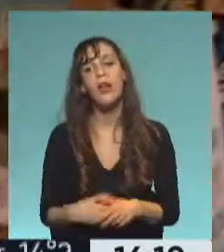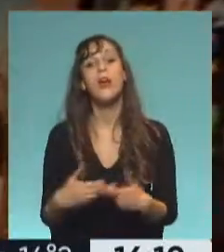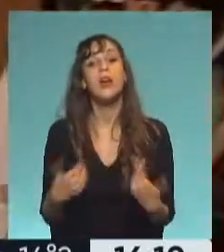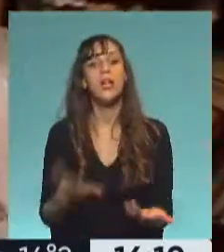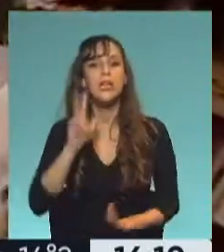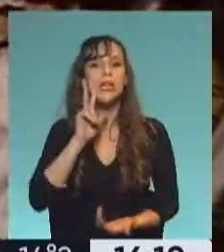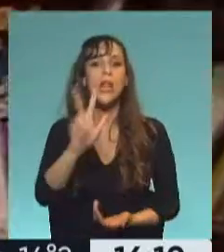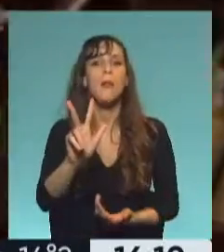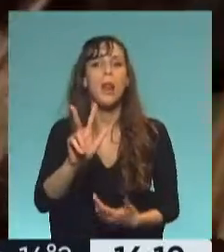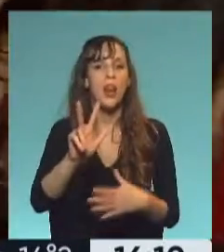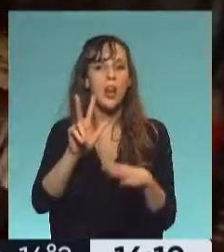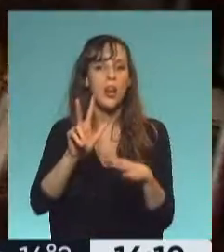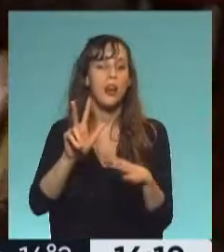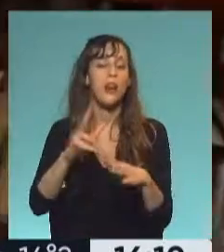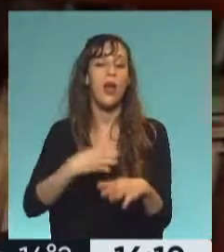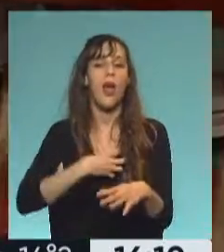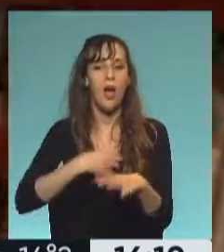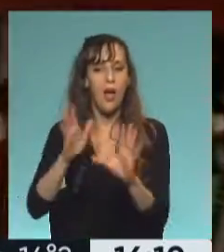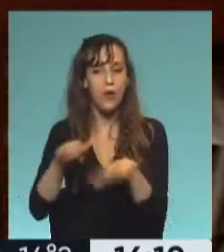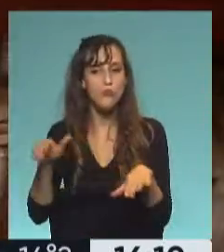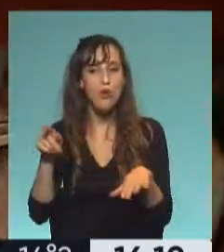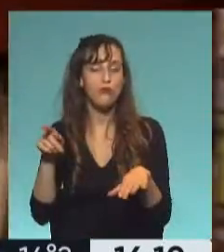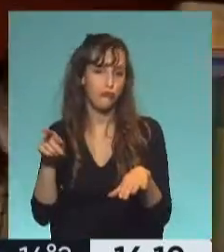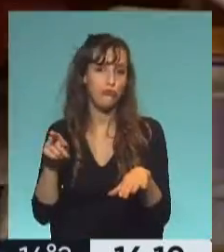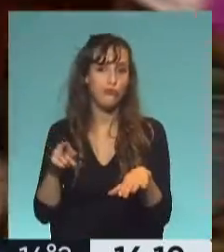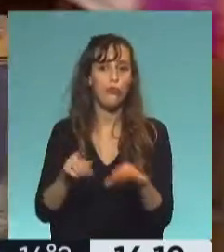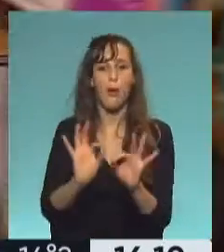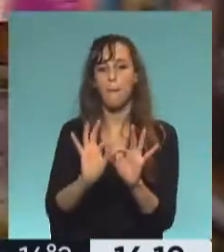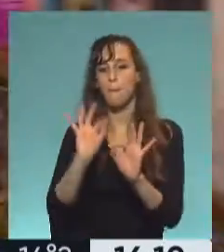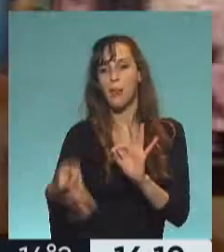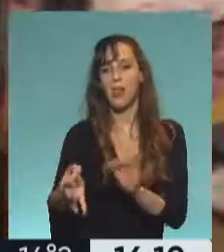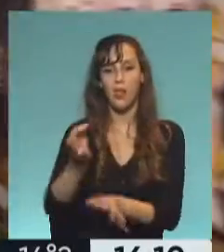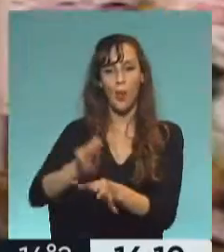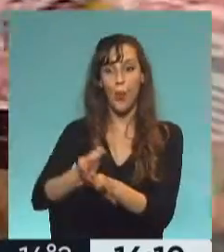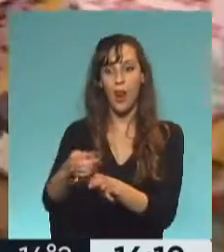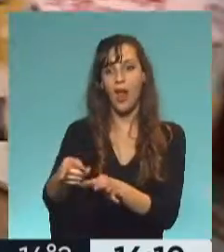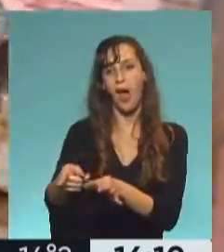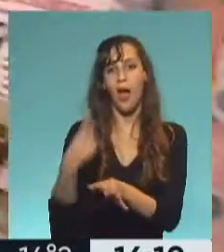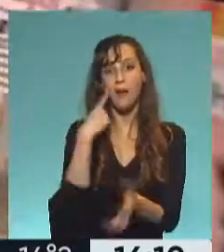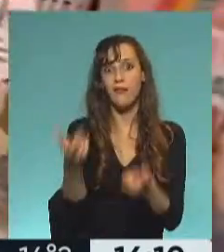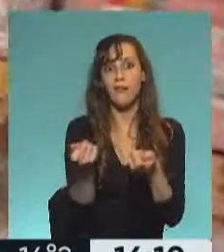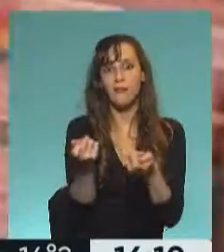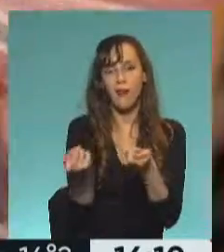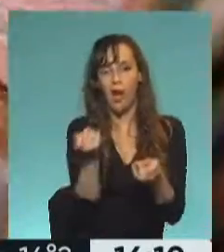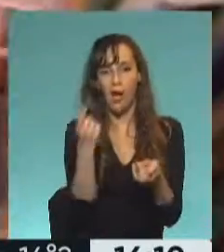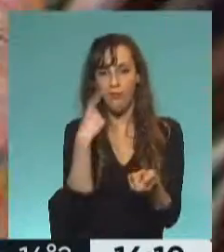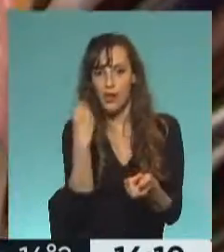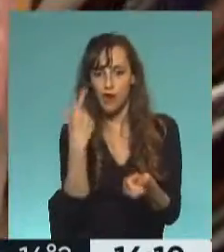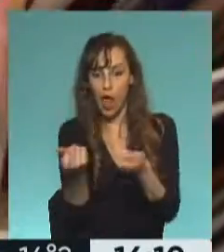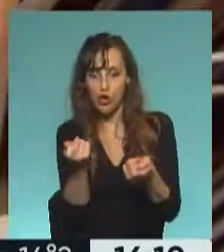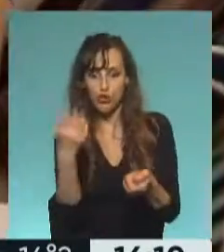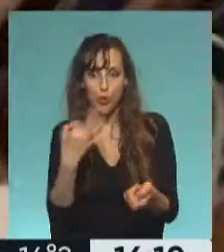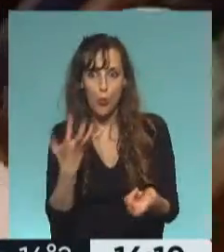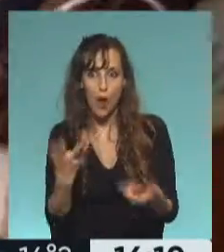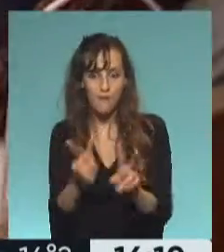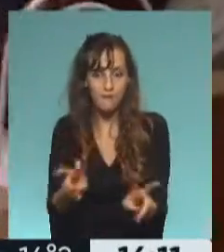3.000 chicos que va al Nacional Buenos Aires, ya eso era un negocio sí, estupendo. Imagínate. Y a mí, debo decirlo con toda